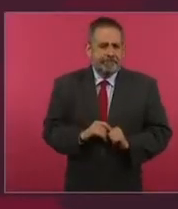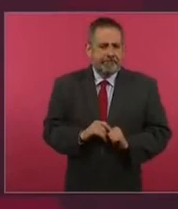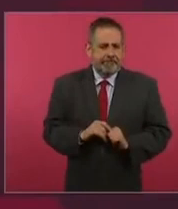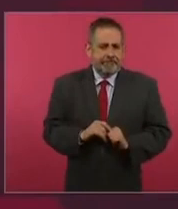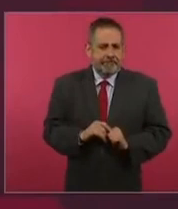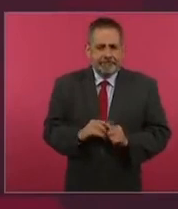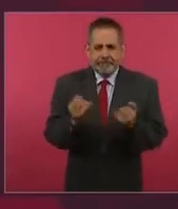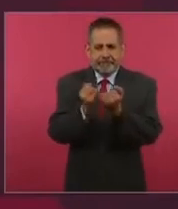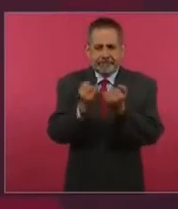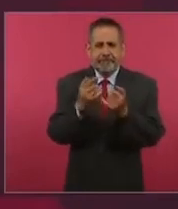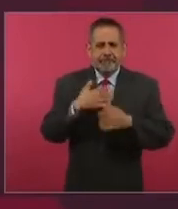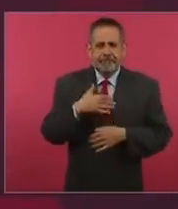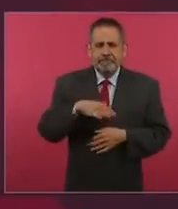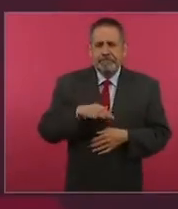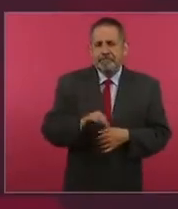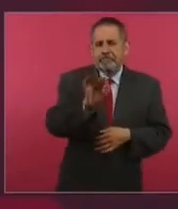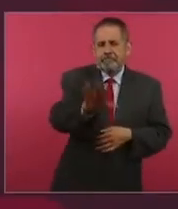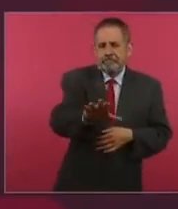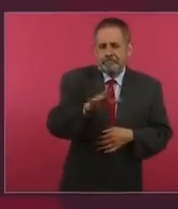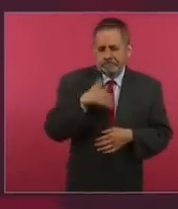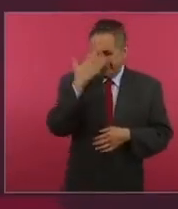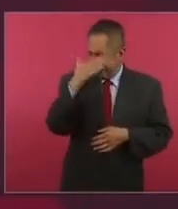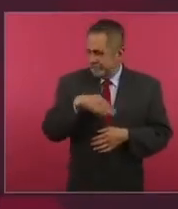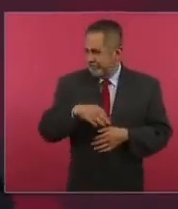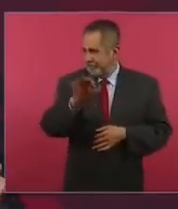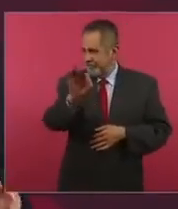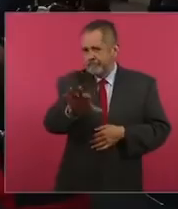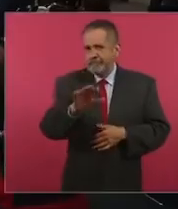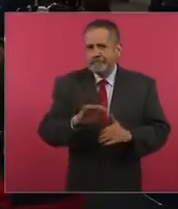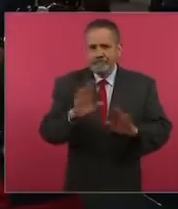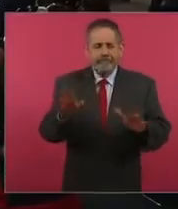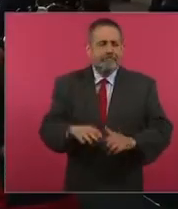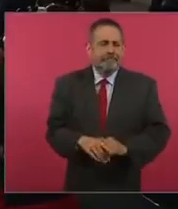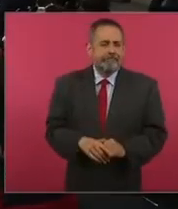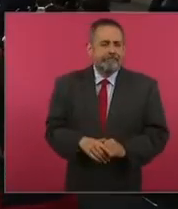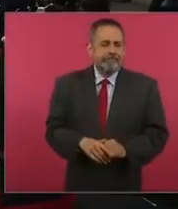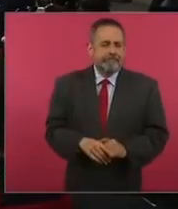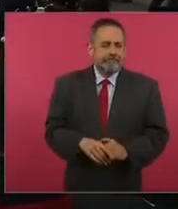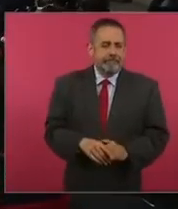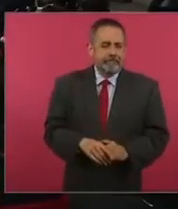Entonces ya, ahí queda eso, como diría don Trino.